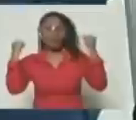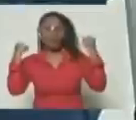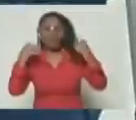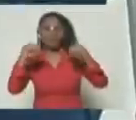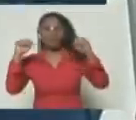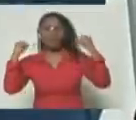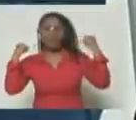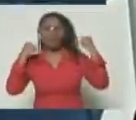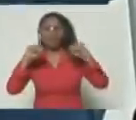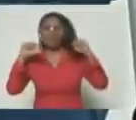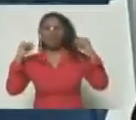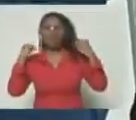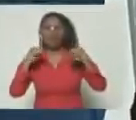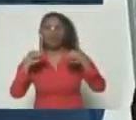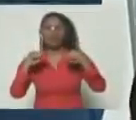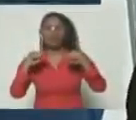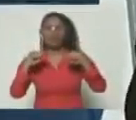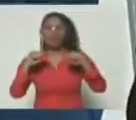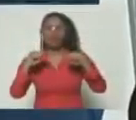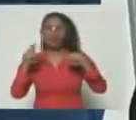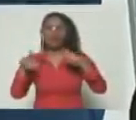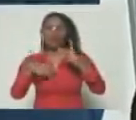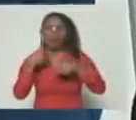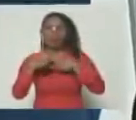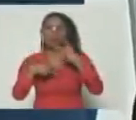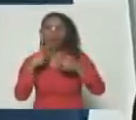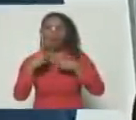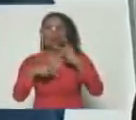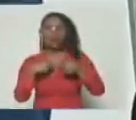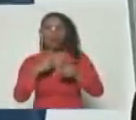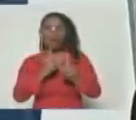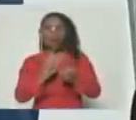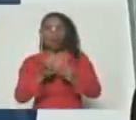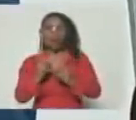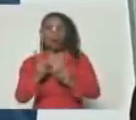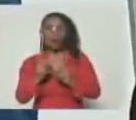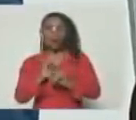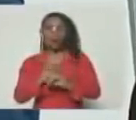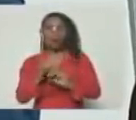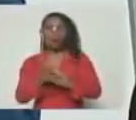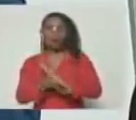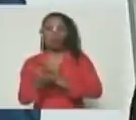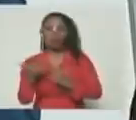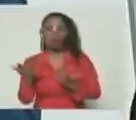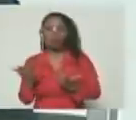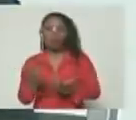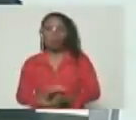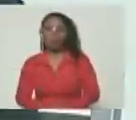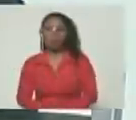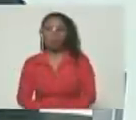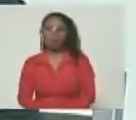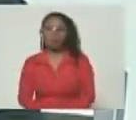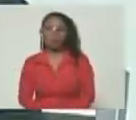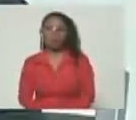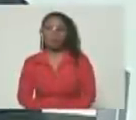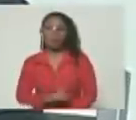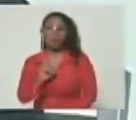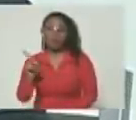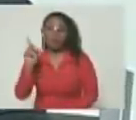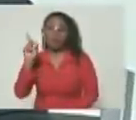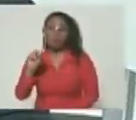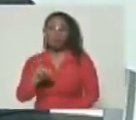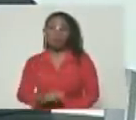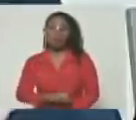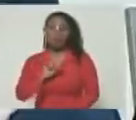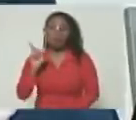de la política, algunos con fines insurreccionales. Eso también. Y